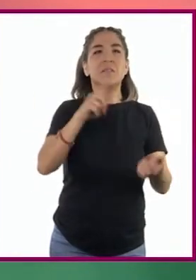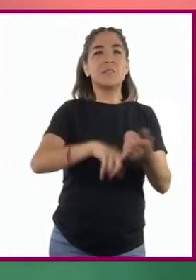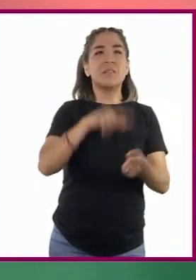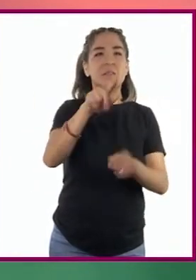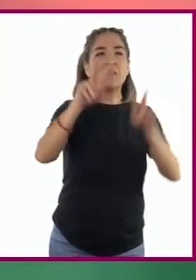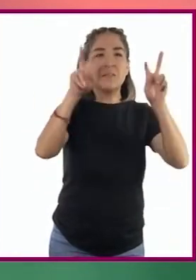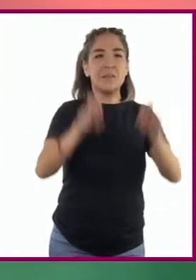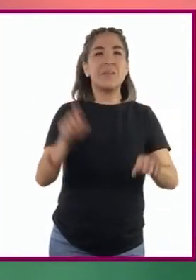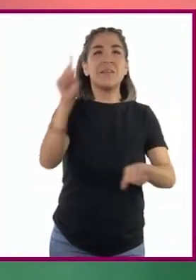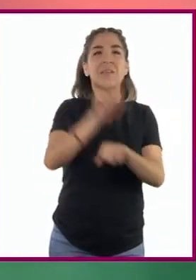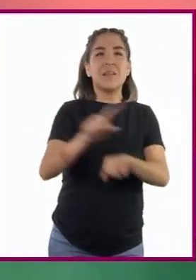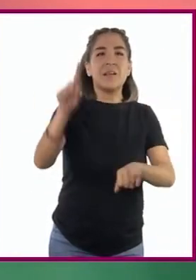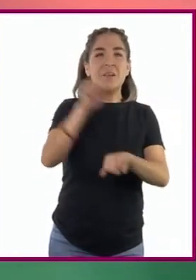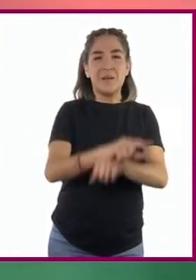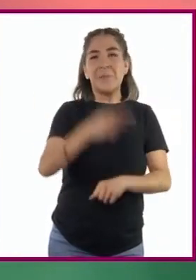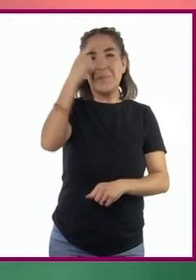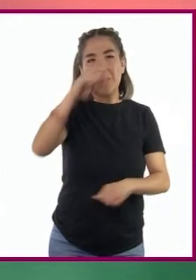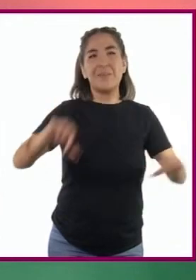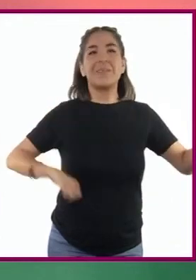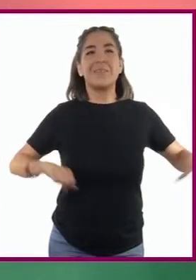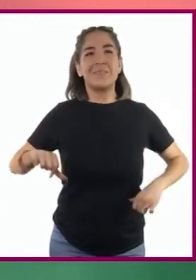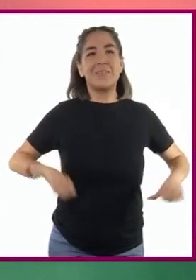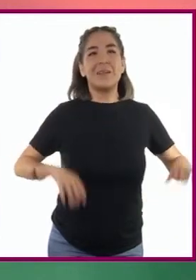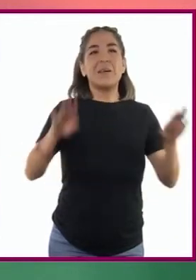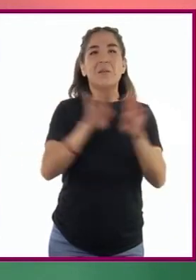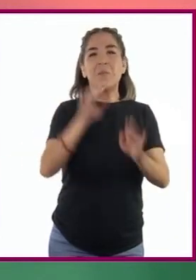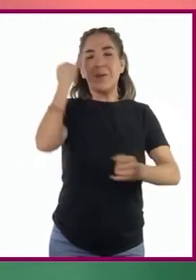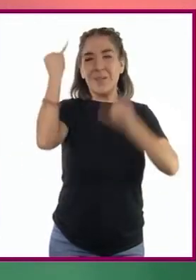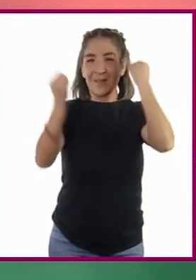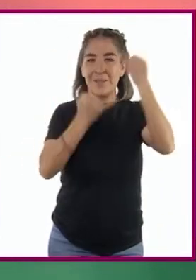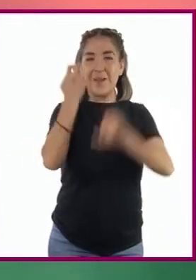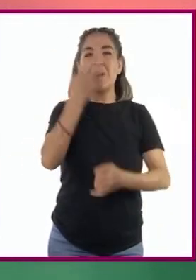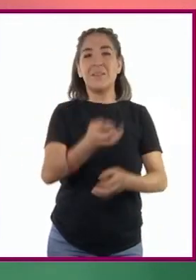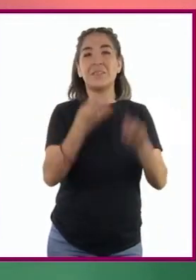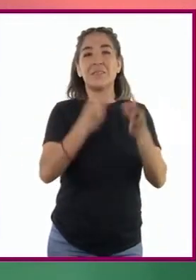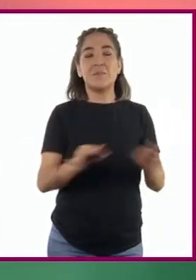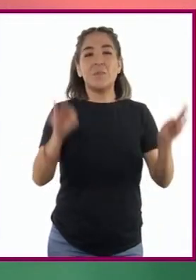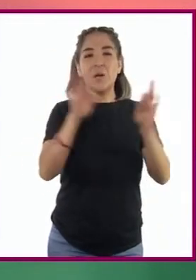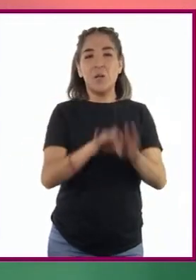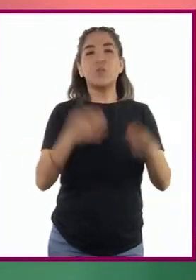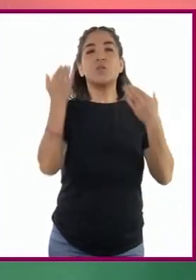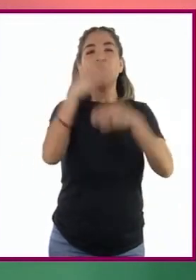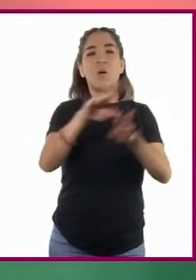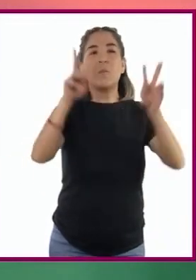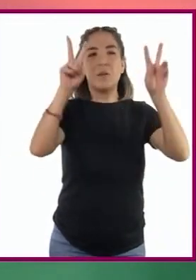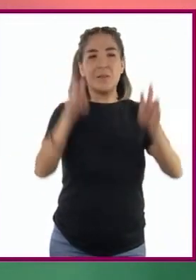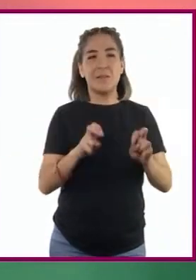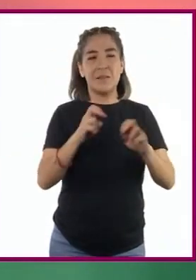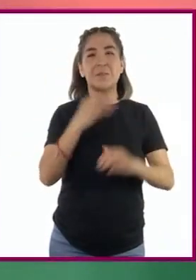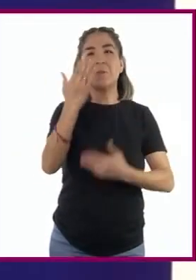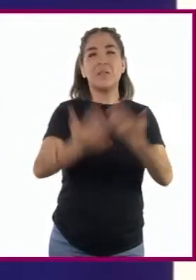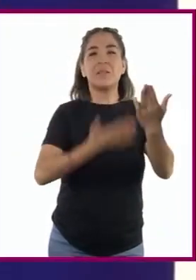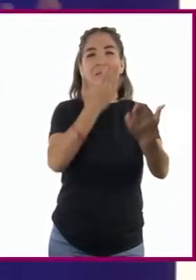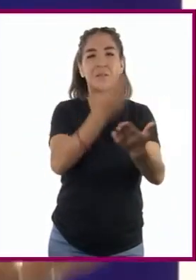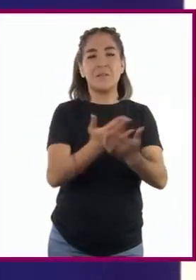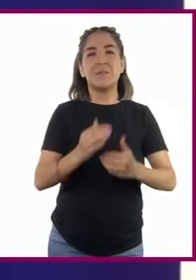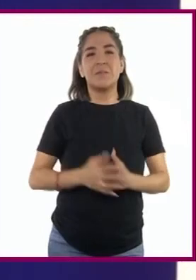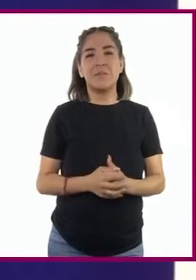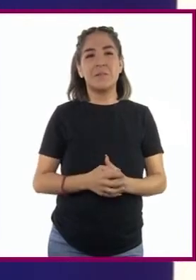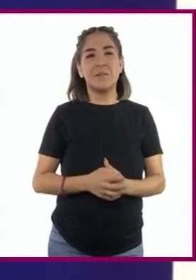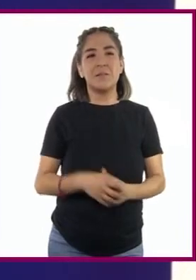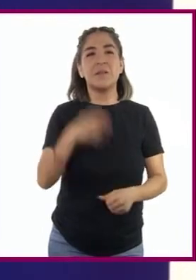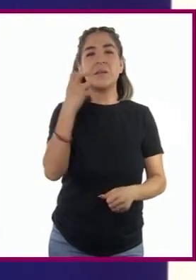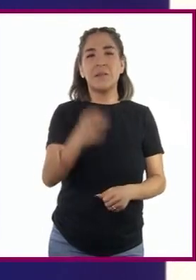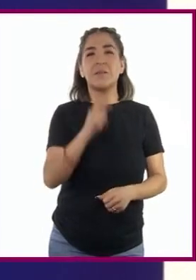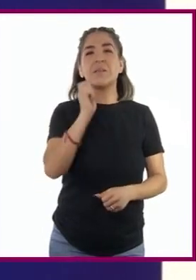tema cotidiano y hacer el ejercicio de lanzar ideas en lo general respecto al tema que se proponga. A partir